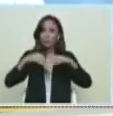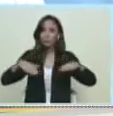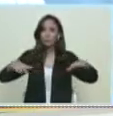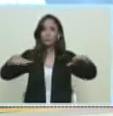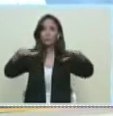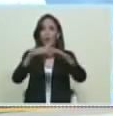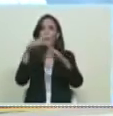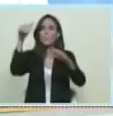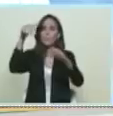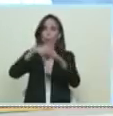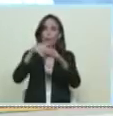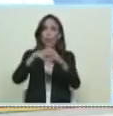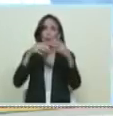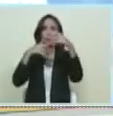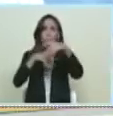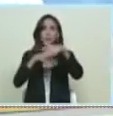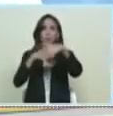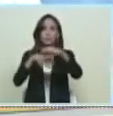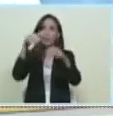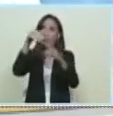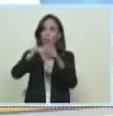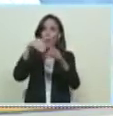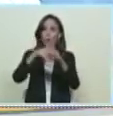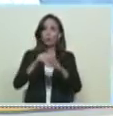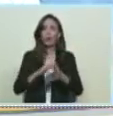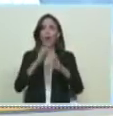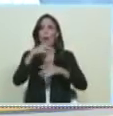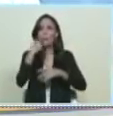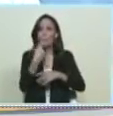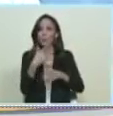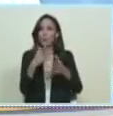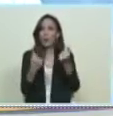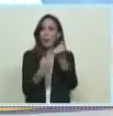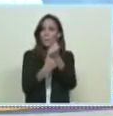votar masivamente, a ejercer su soberanía política.